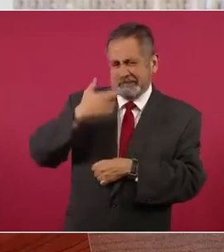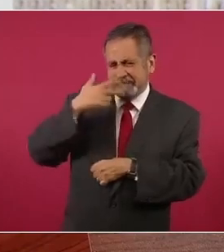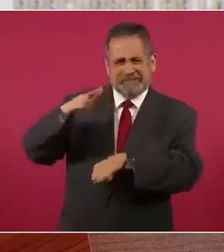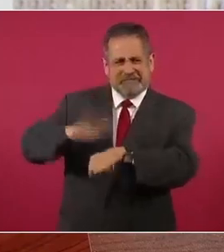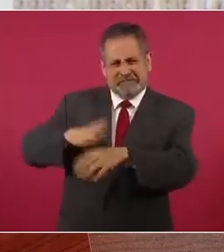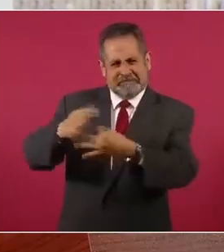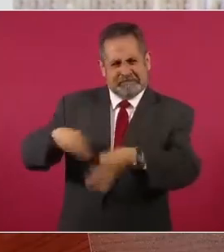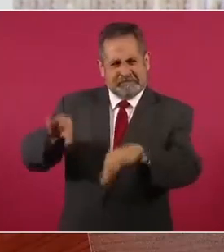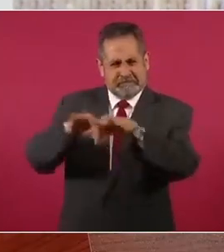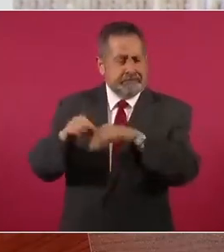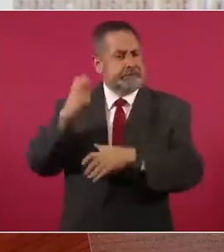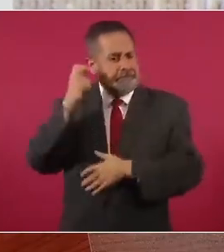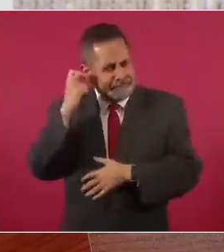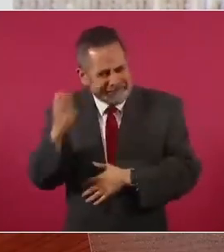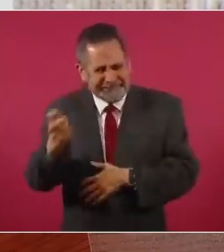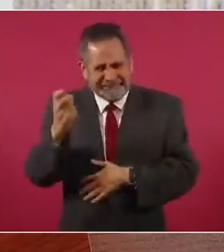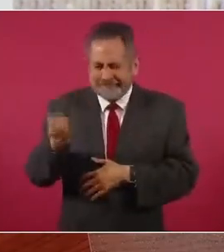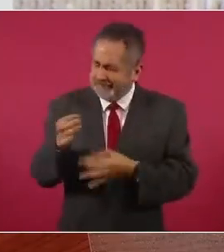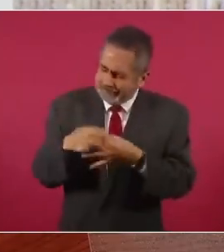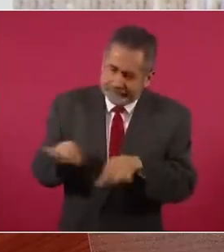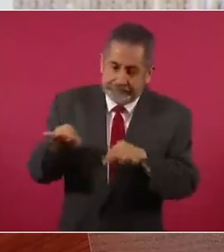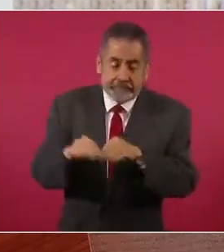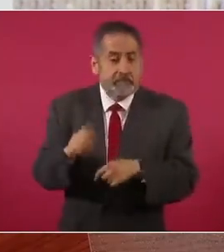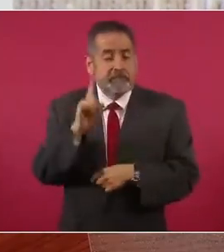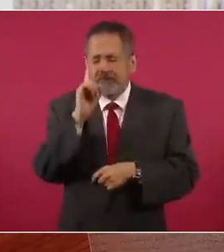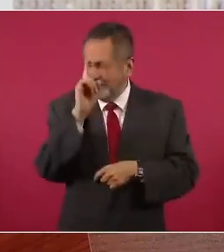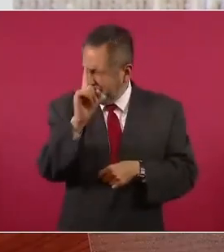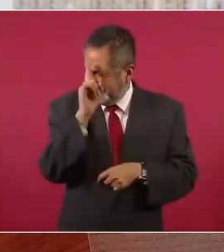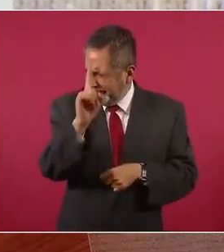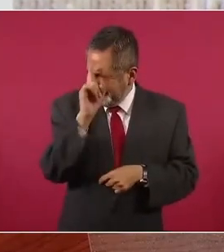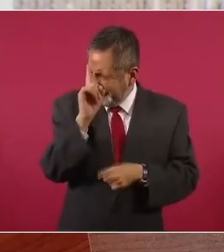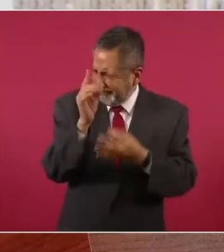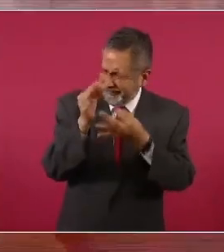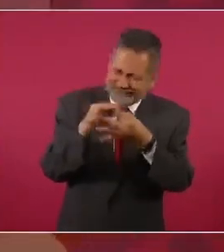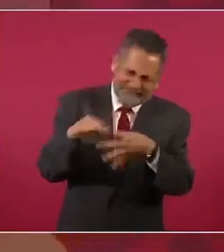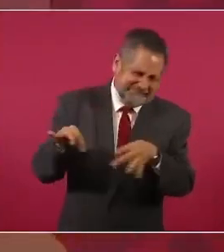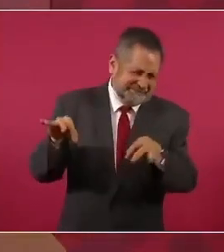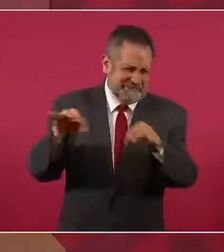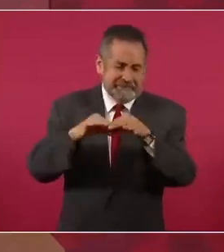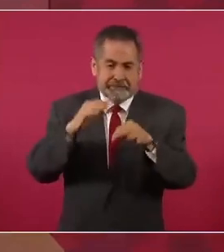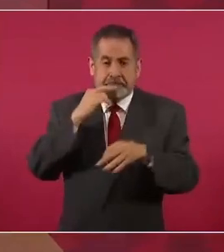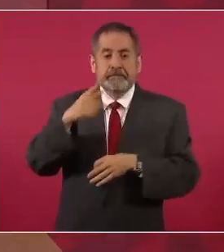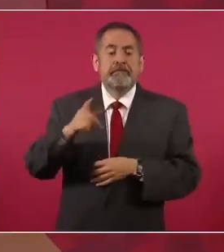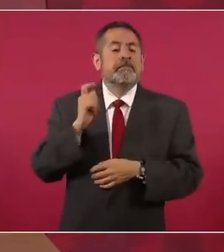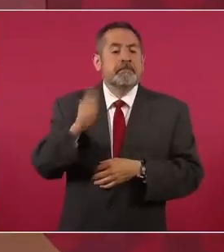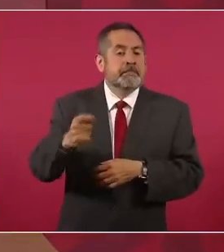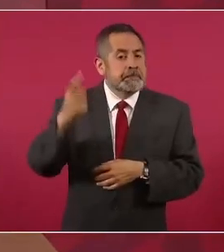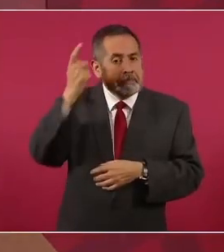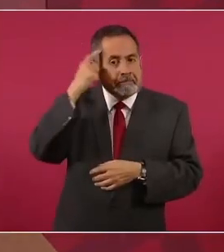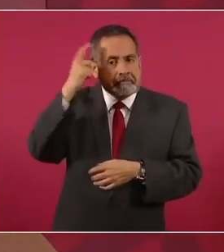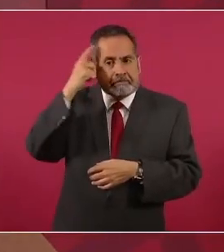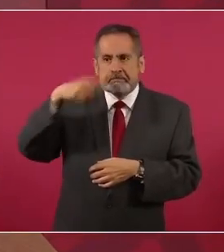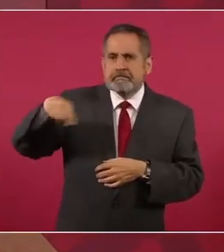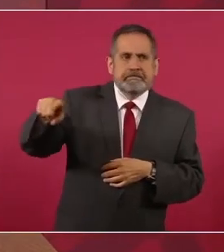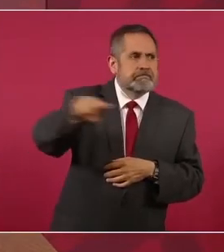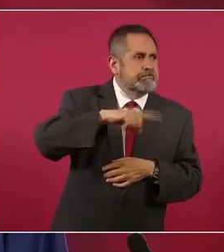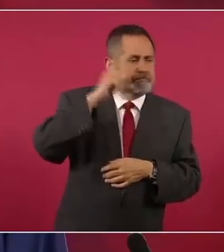Todo eso es muy importante, pero lo más importante de todo es el cambio de mentalidad,